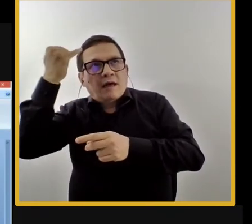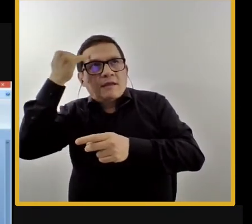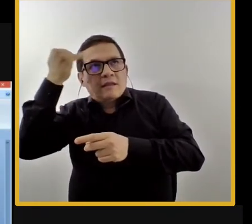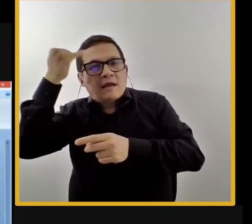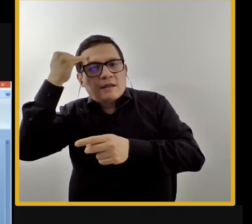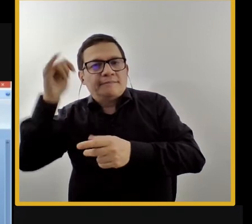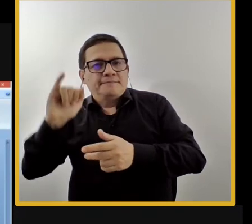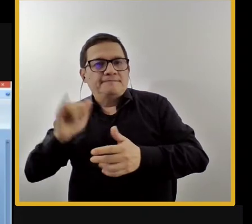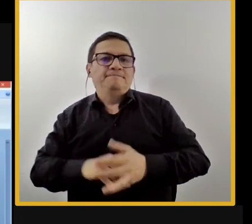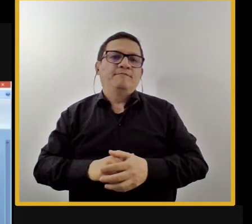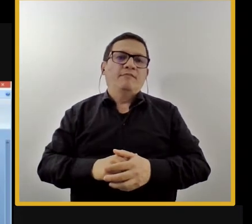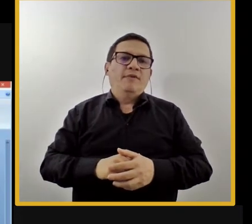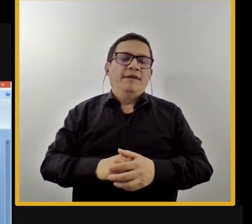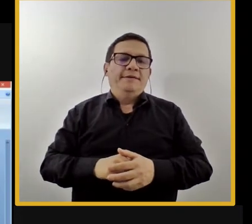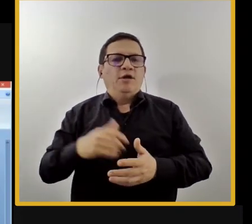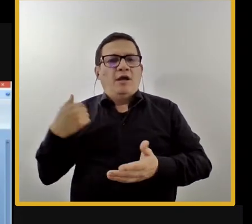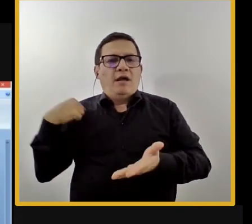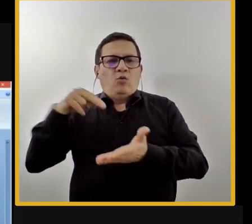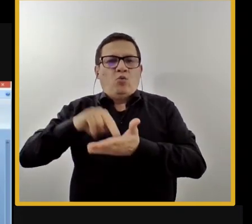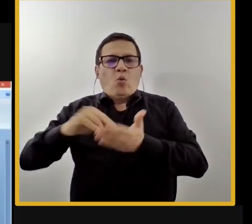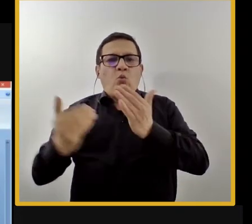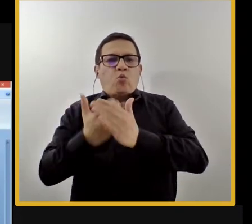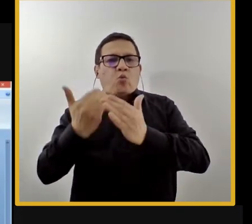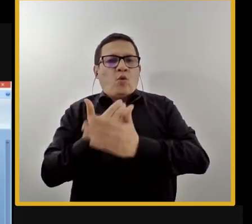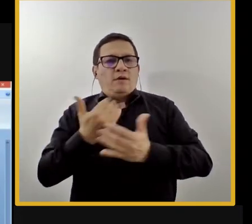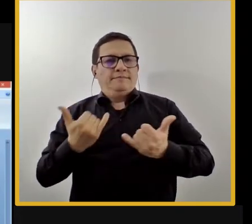Autores modernos.